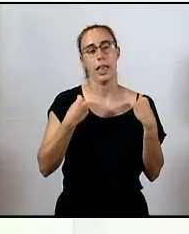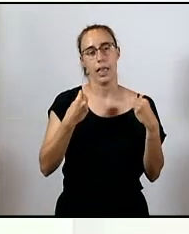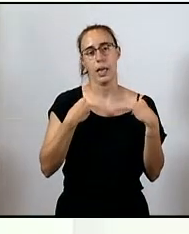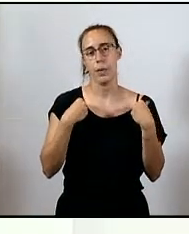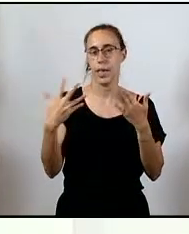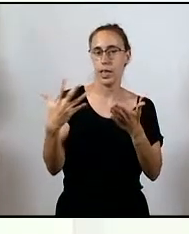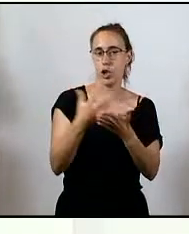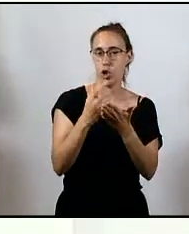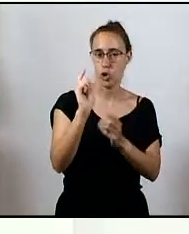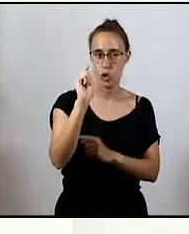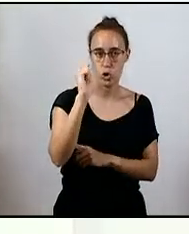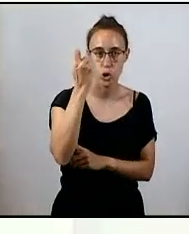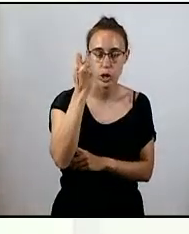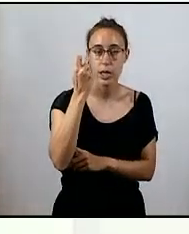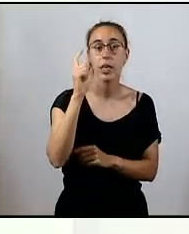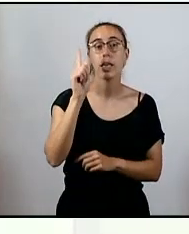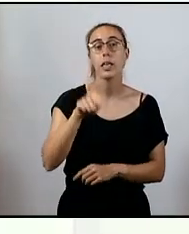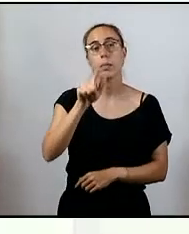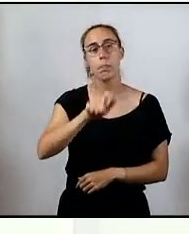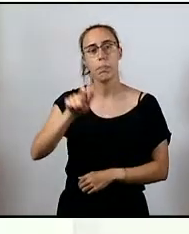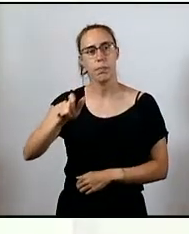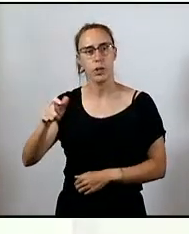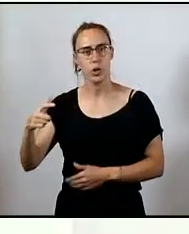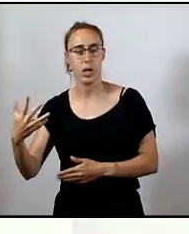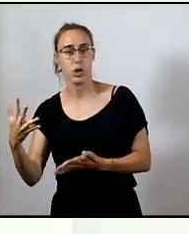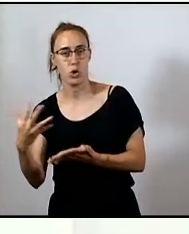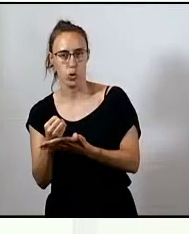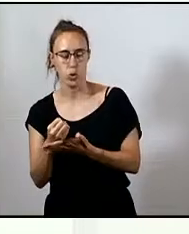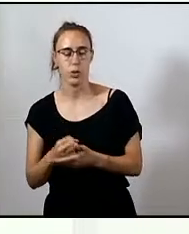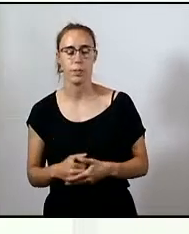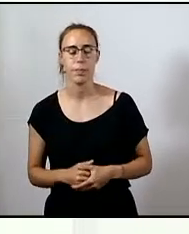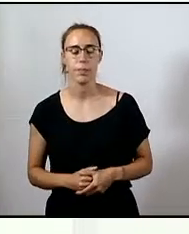conseguir la calidad de vida de todos los españoles, no solo de los extremeños.